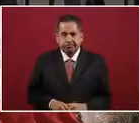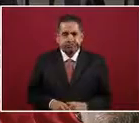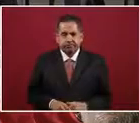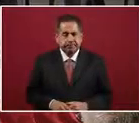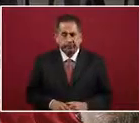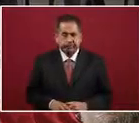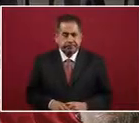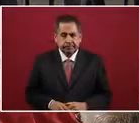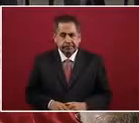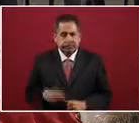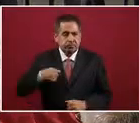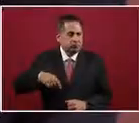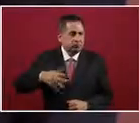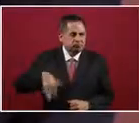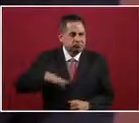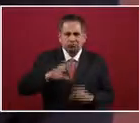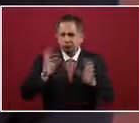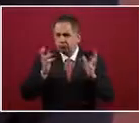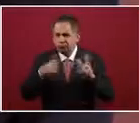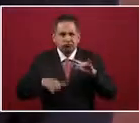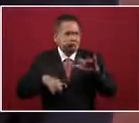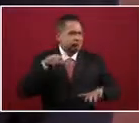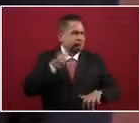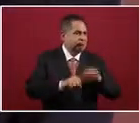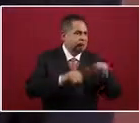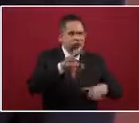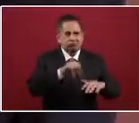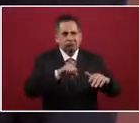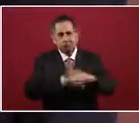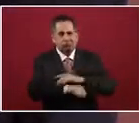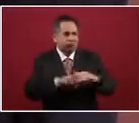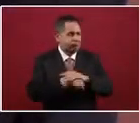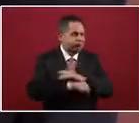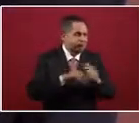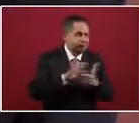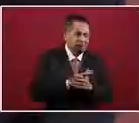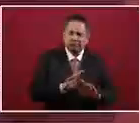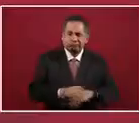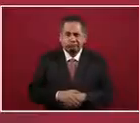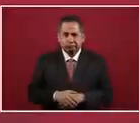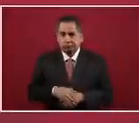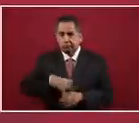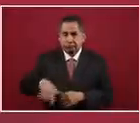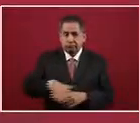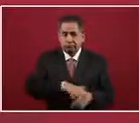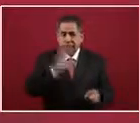No van a haber razias, no van a haber masacres,